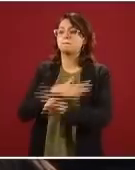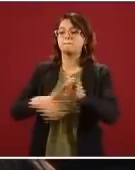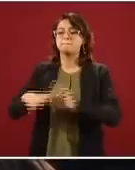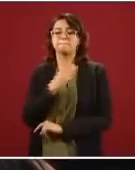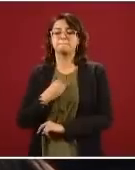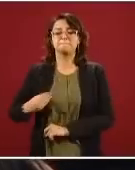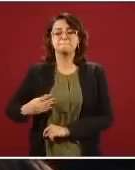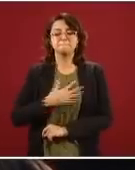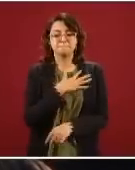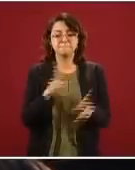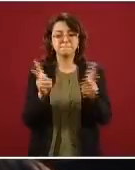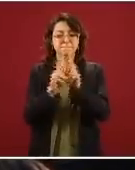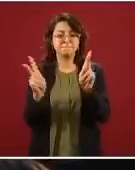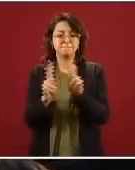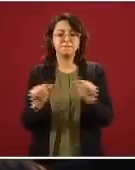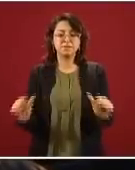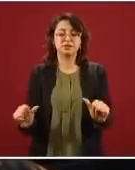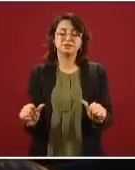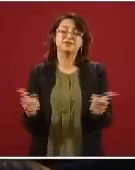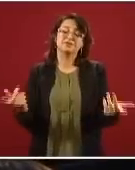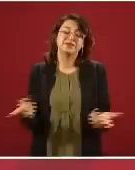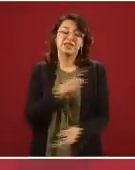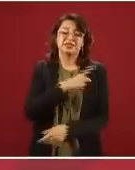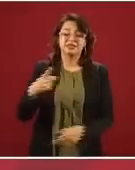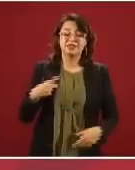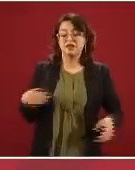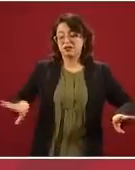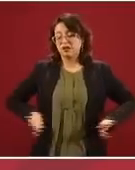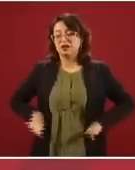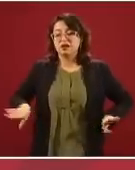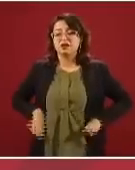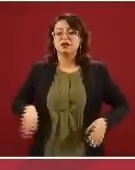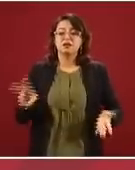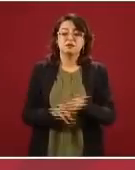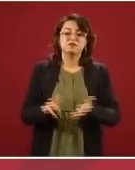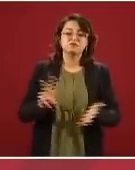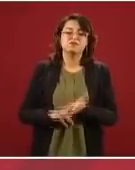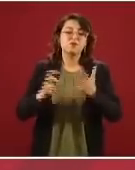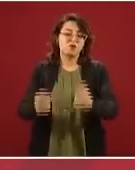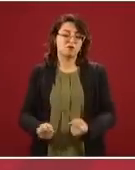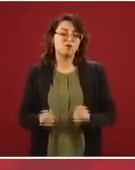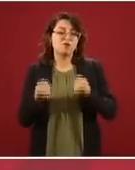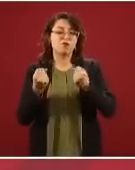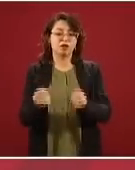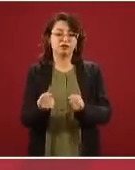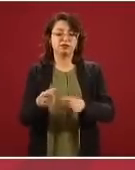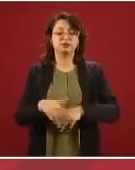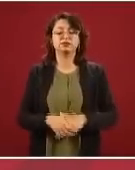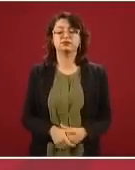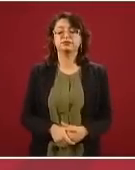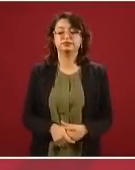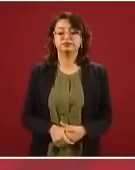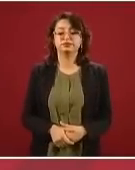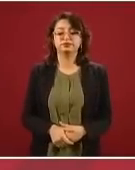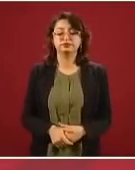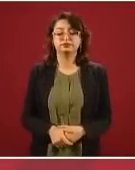Y eso tiene que ver con el fortalecimiento de nuestros valores. Y